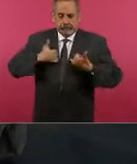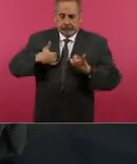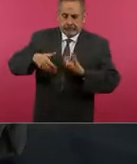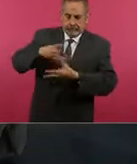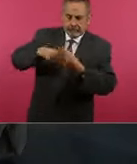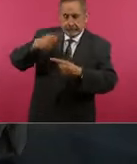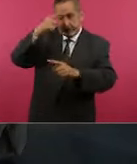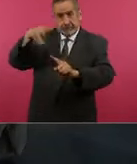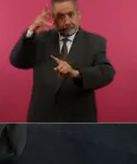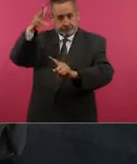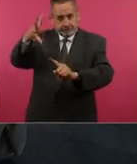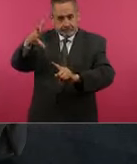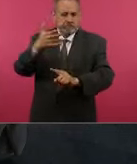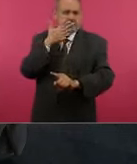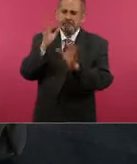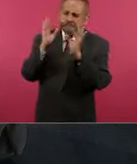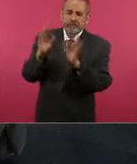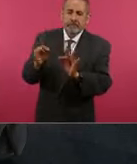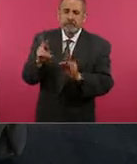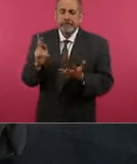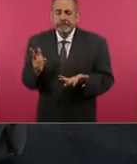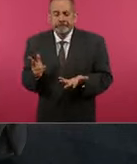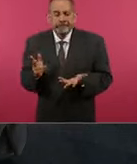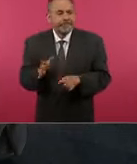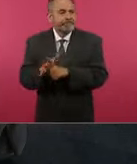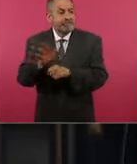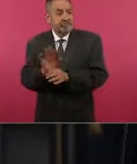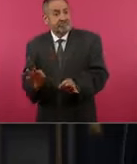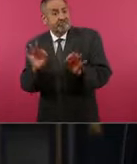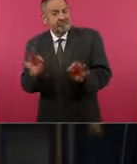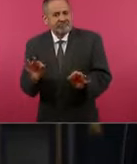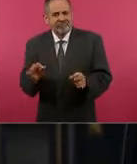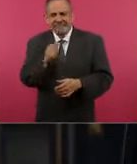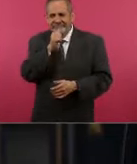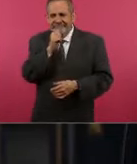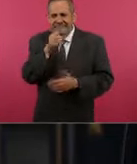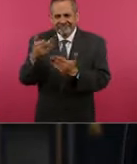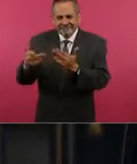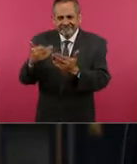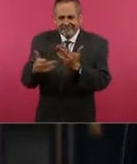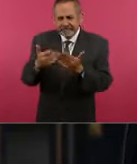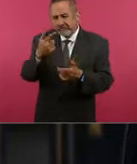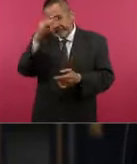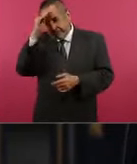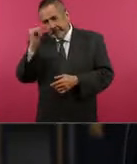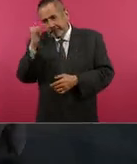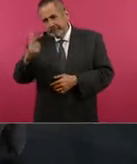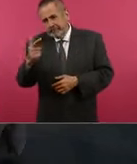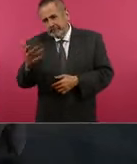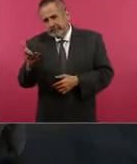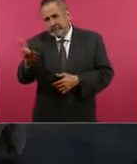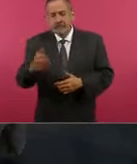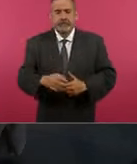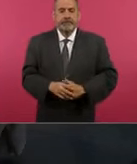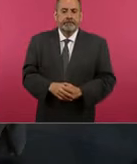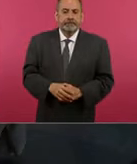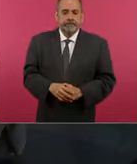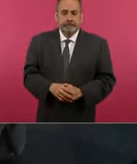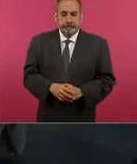Futuro está muy bien, pero no es suficiente, señor. ¿Qué tiene pensado para el sureste? Pues hay que